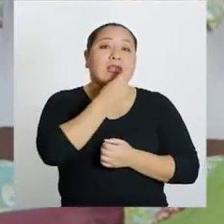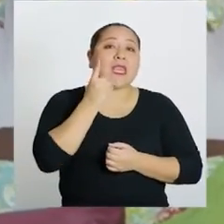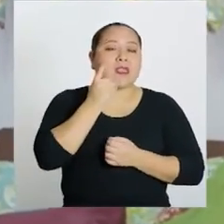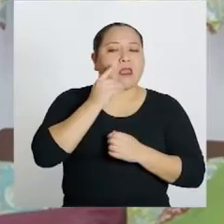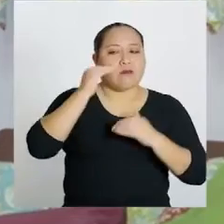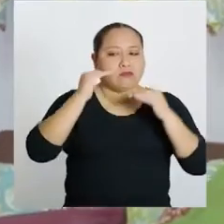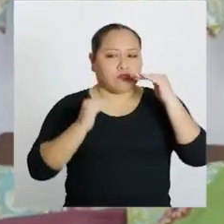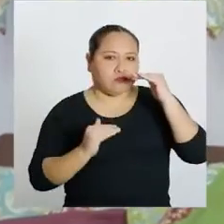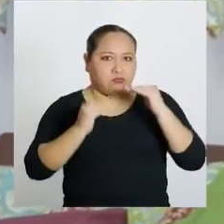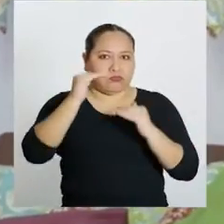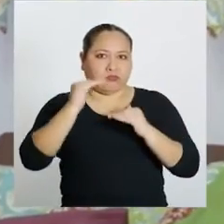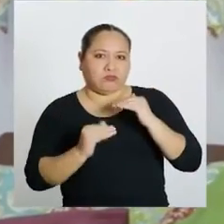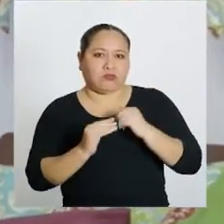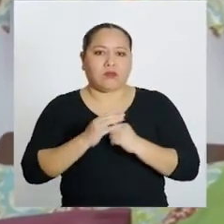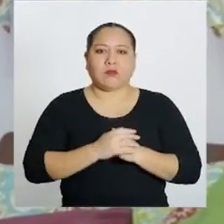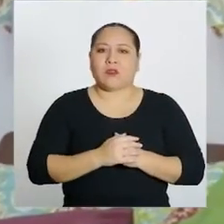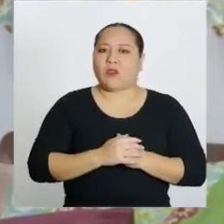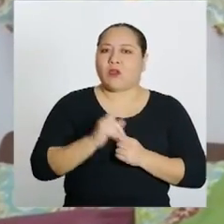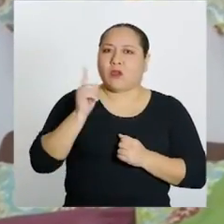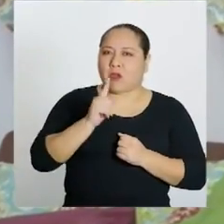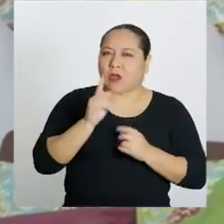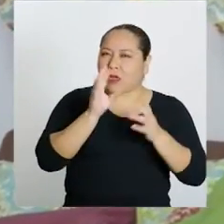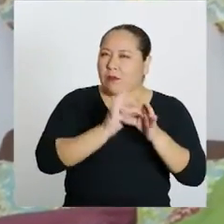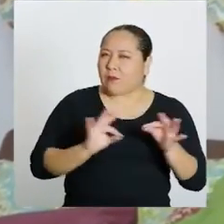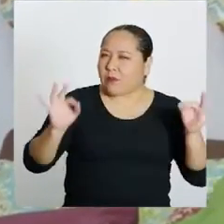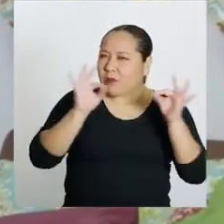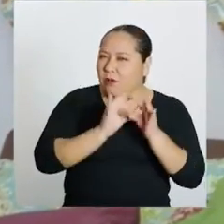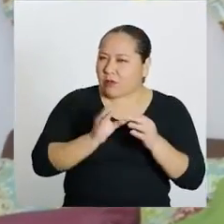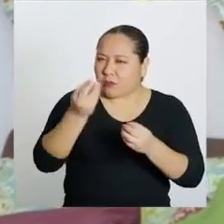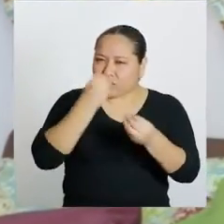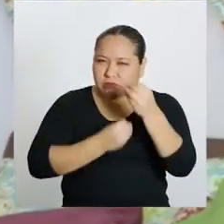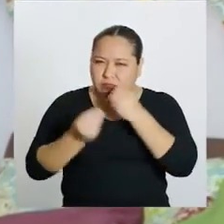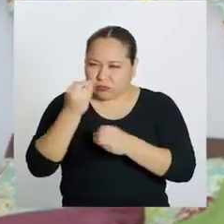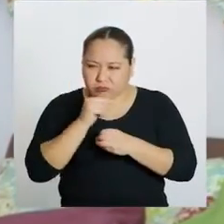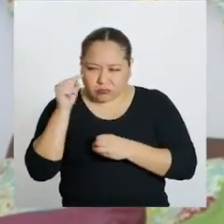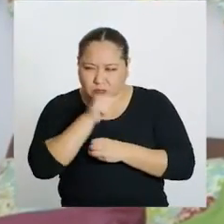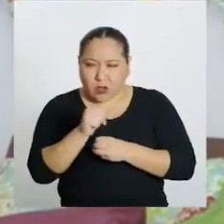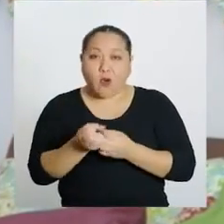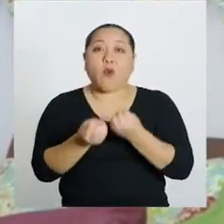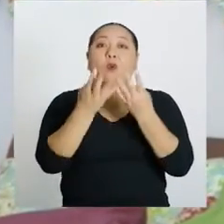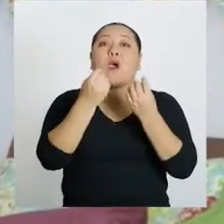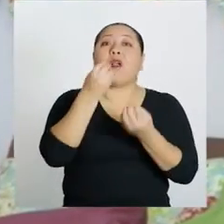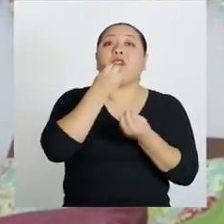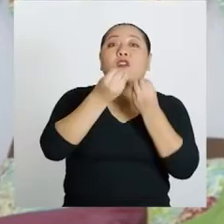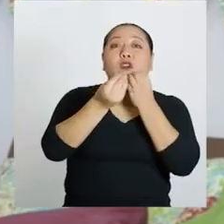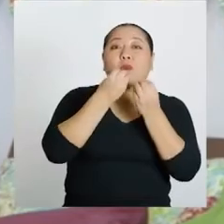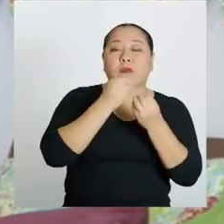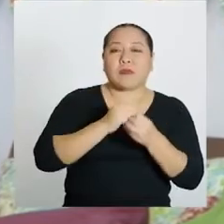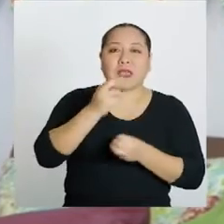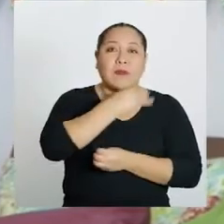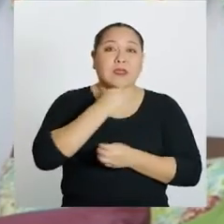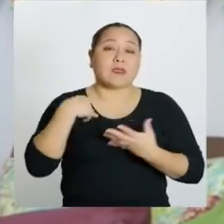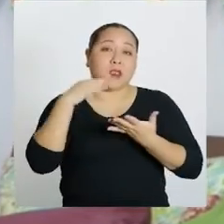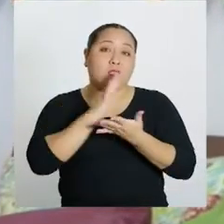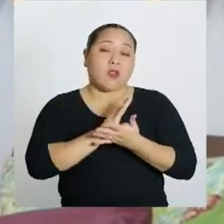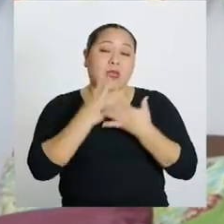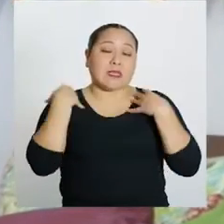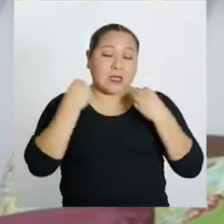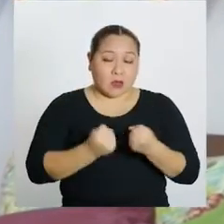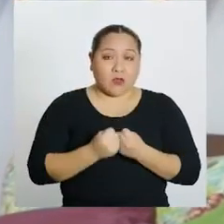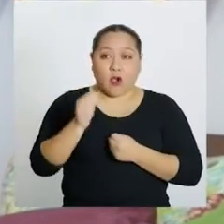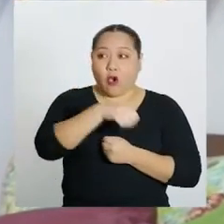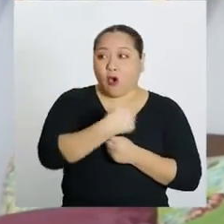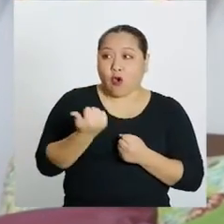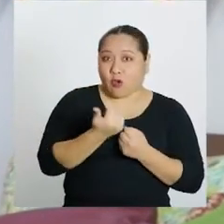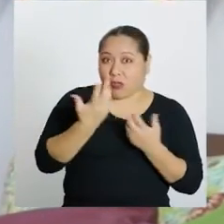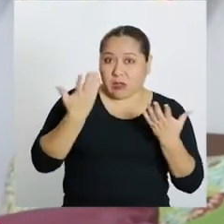balanceada. Importa tanto lo que comemos, así como cuánto comemos. el MINSA y otras fuentes nos pueden